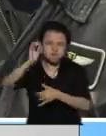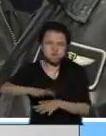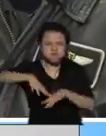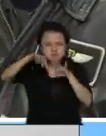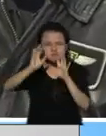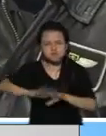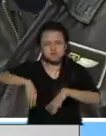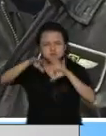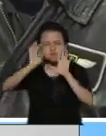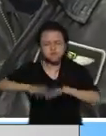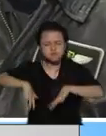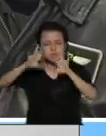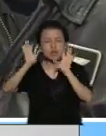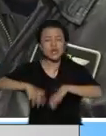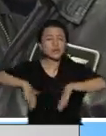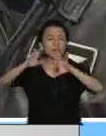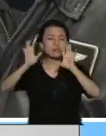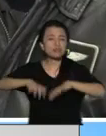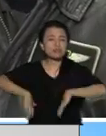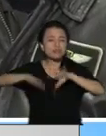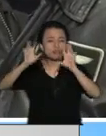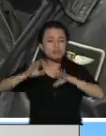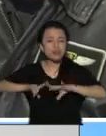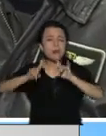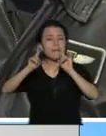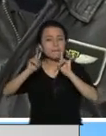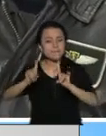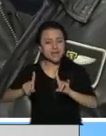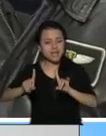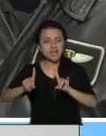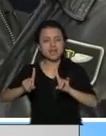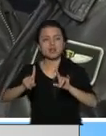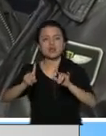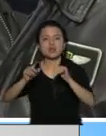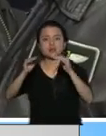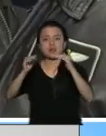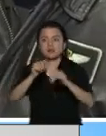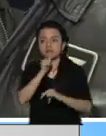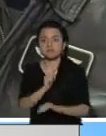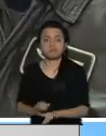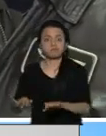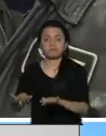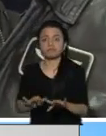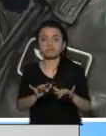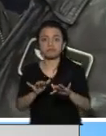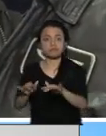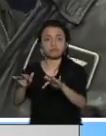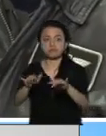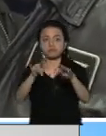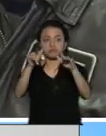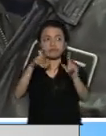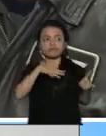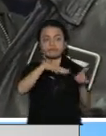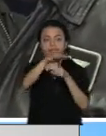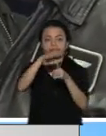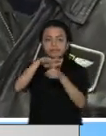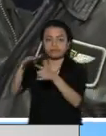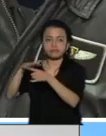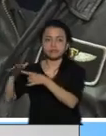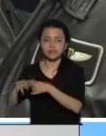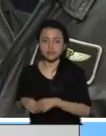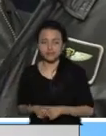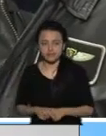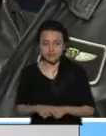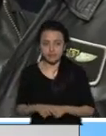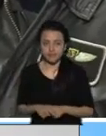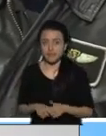que las probabilidades han disminuido y sin embargo nos ha dejado bastantes precipitaciones en diferentes sectores del litoral Caribe colombiano.